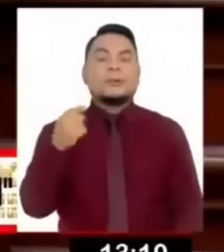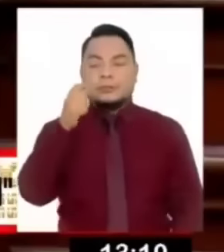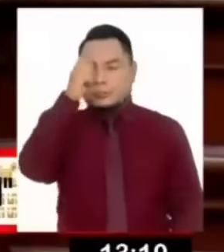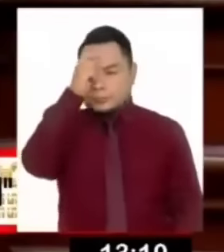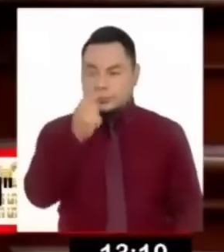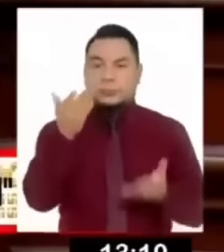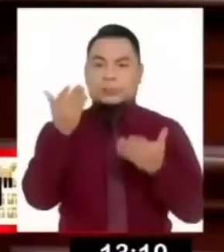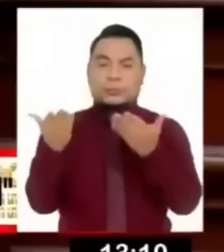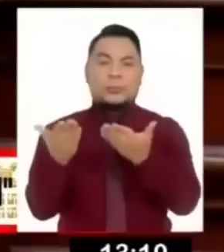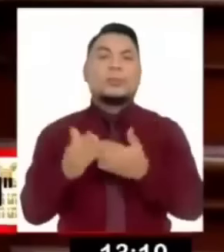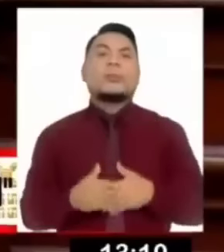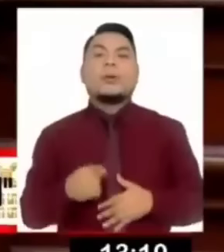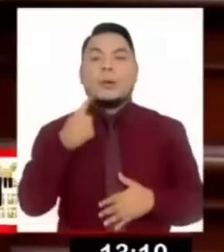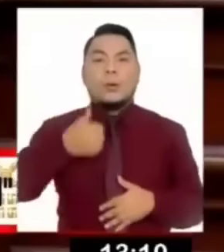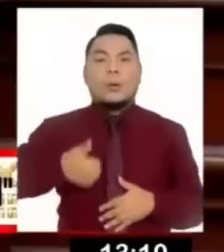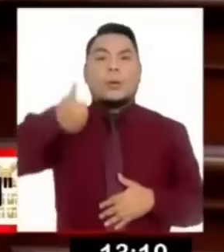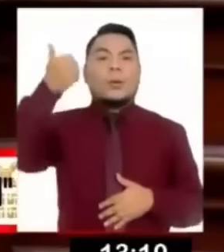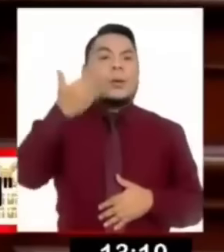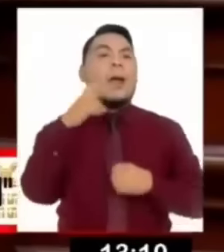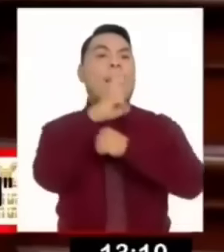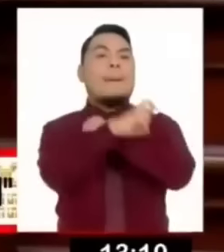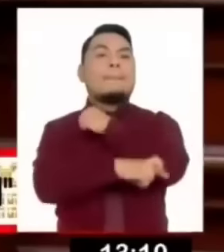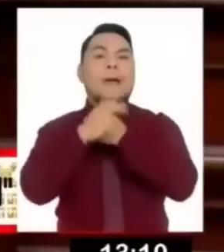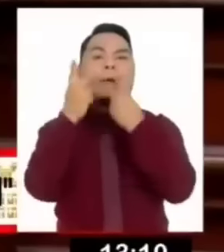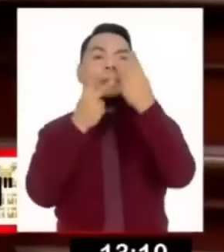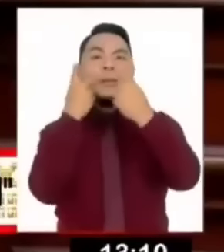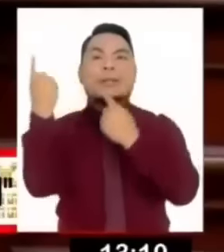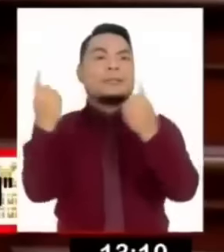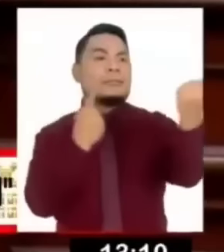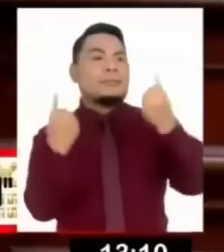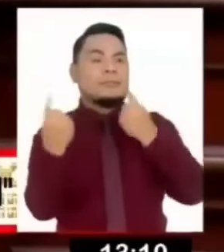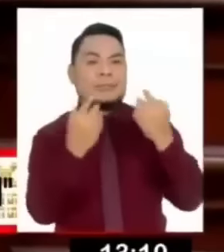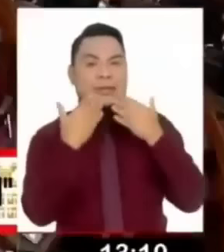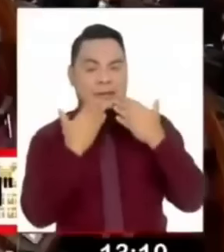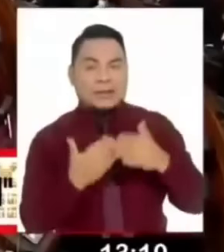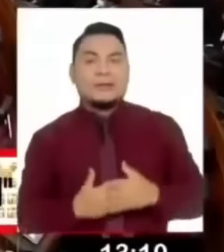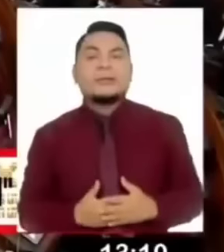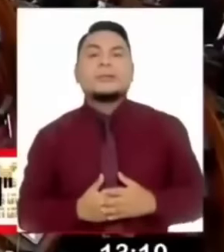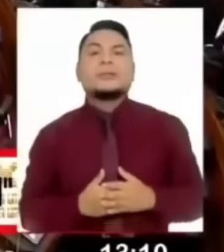excelentísimos señores jefes de Estado que nos visitan, misiones especiales